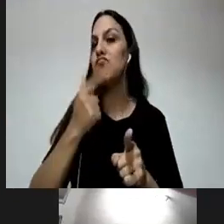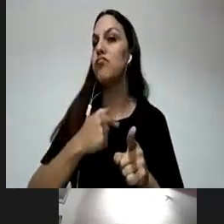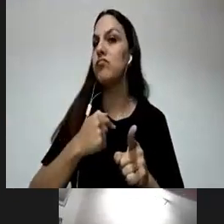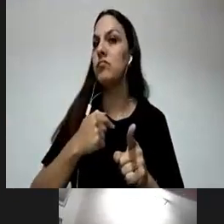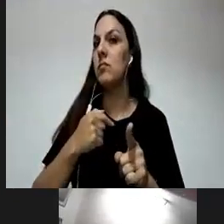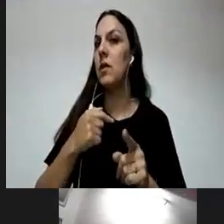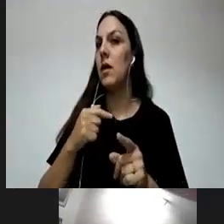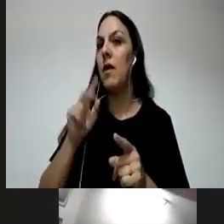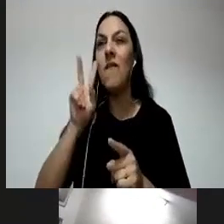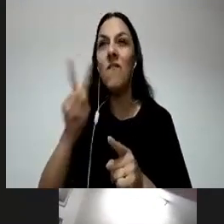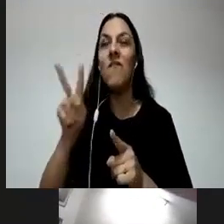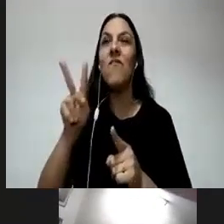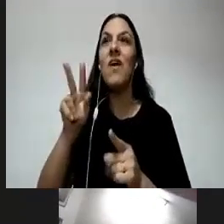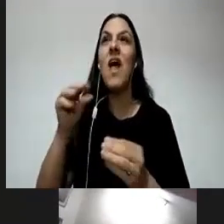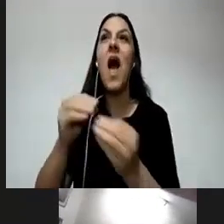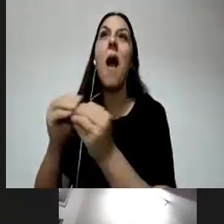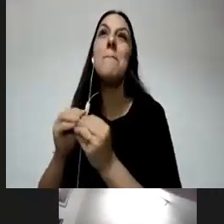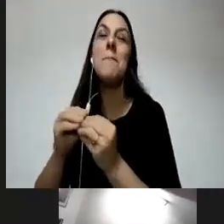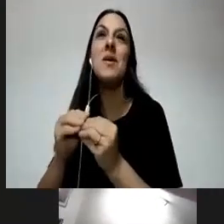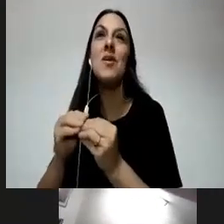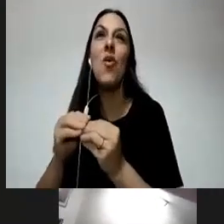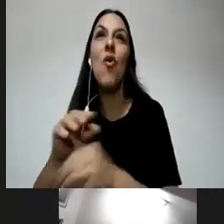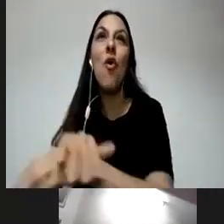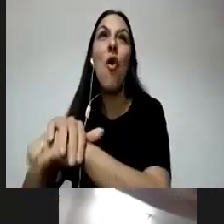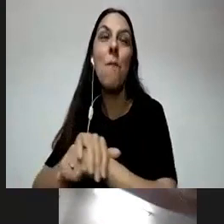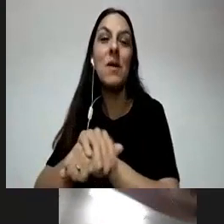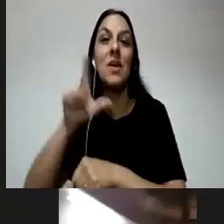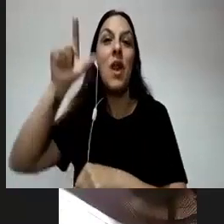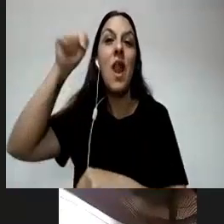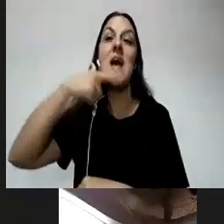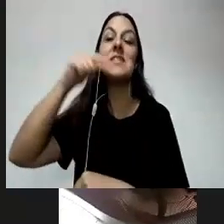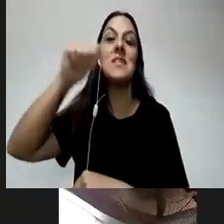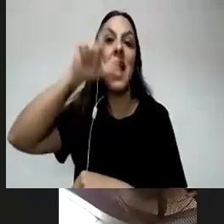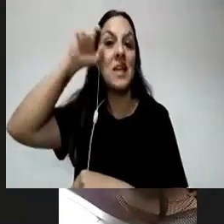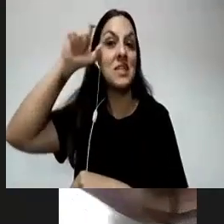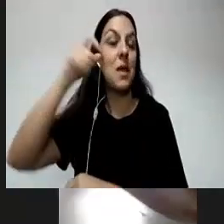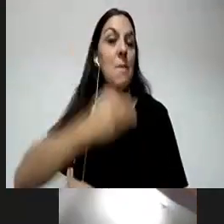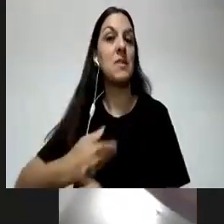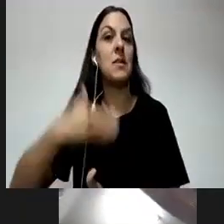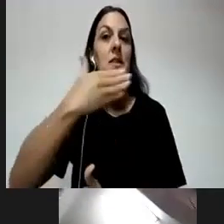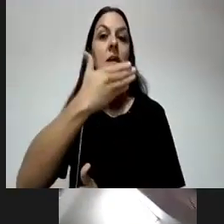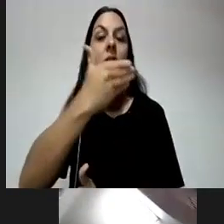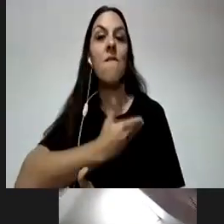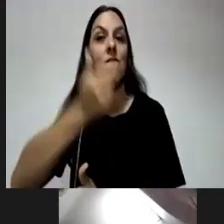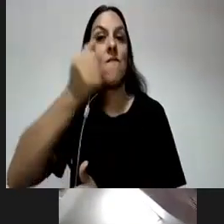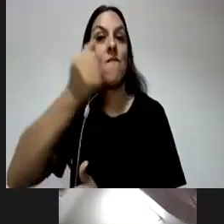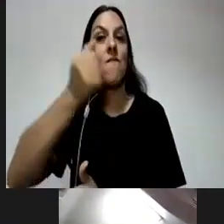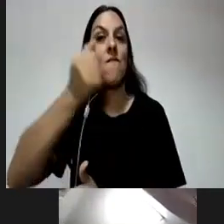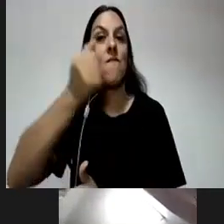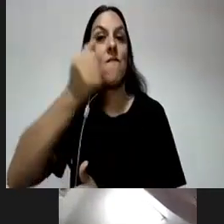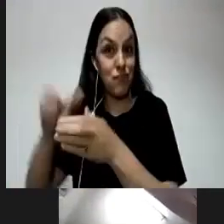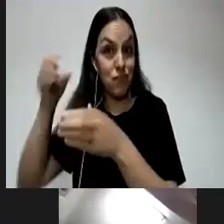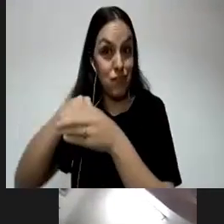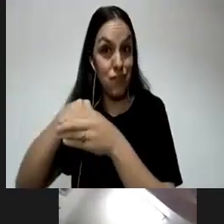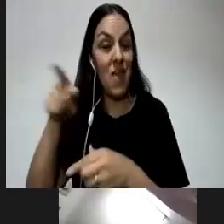un amigo, un colega, el doctor José Luis Lasalle, que es el presidente de FACA, que también, ya que tiene tanta convocatoria, el